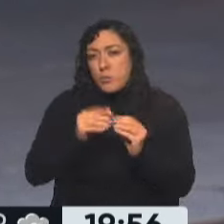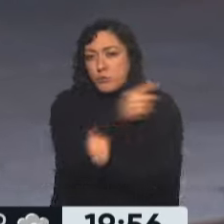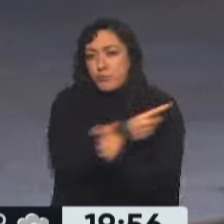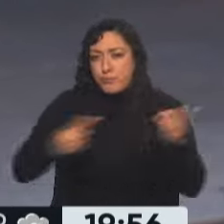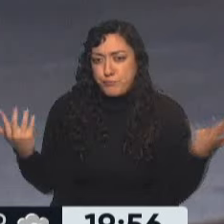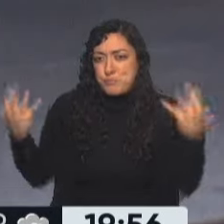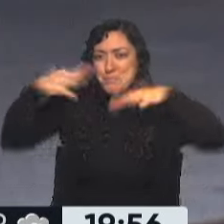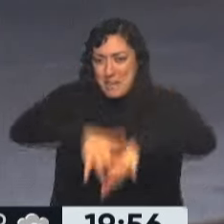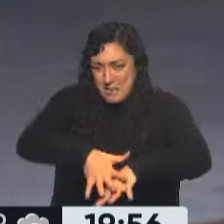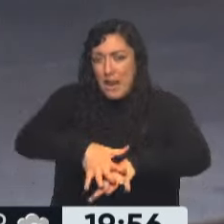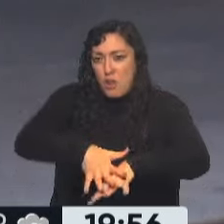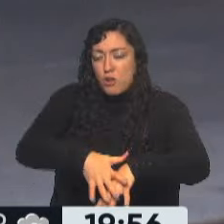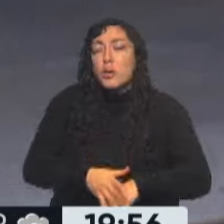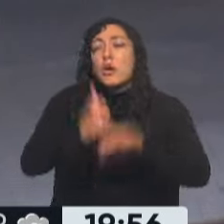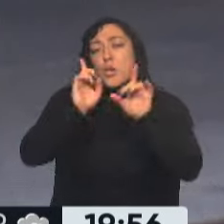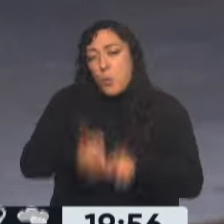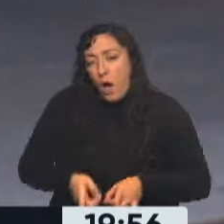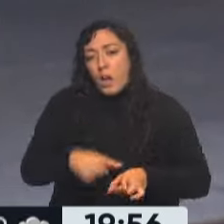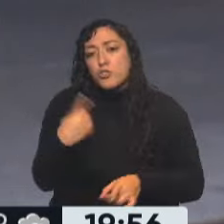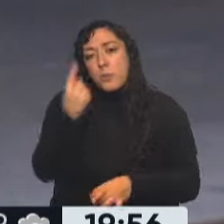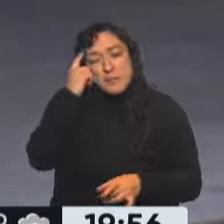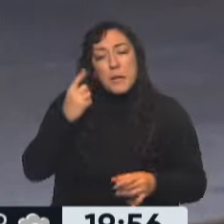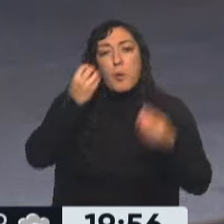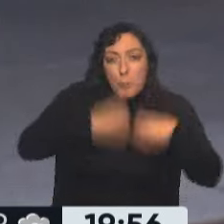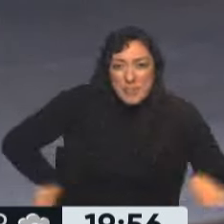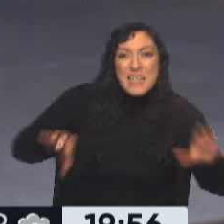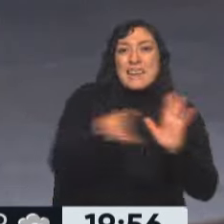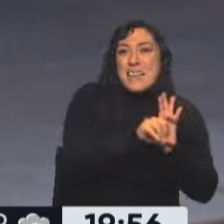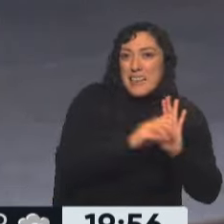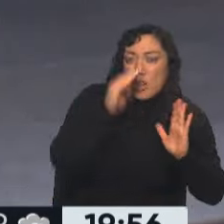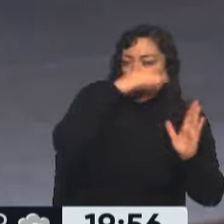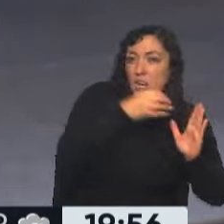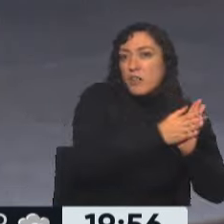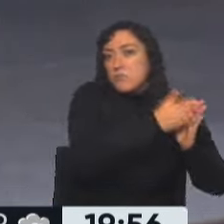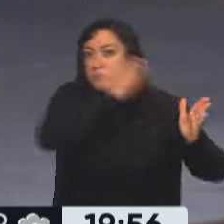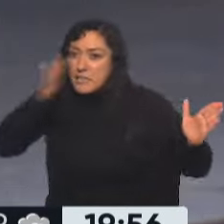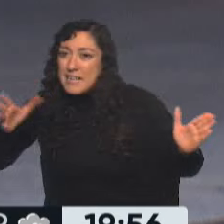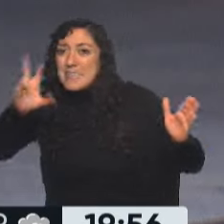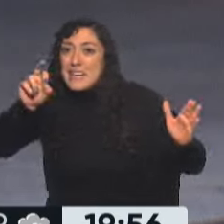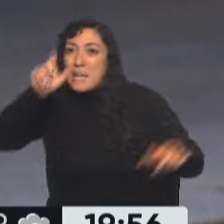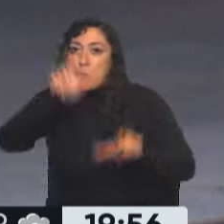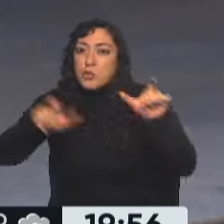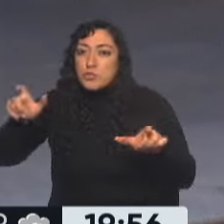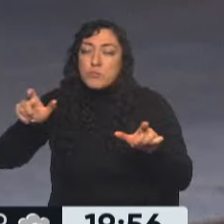que inciden, pero creemos que a un año de su implementación, que haya un 30% de los